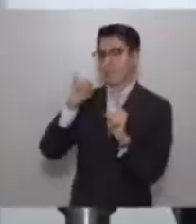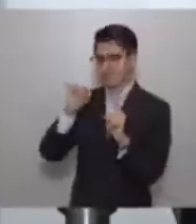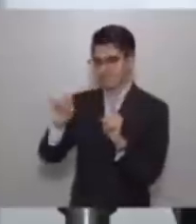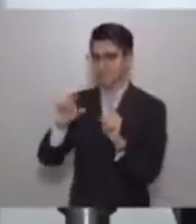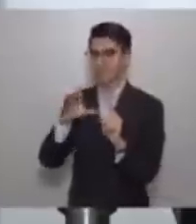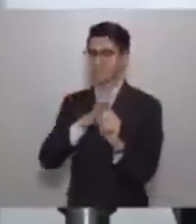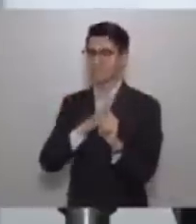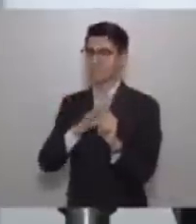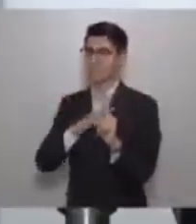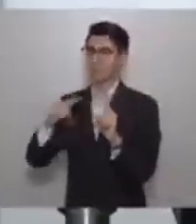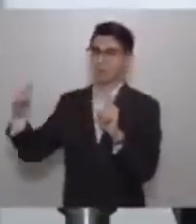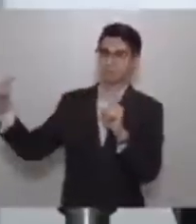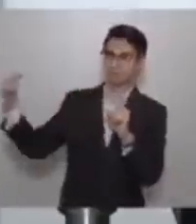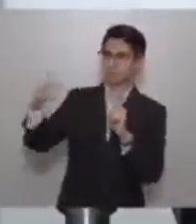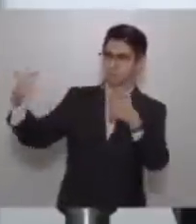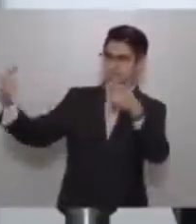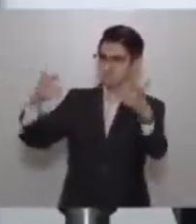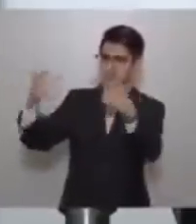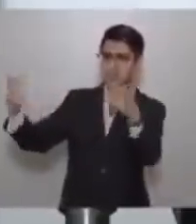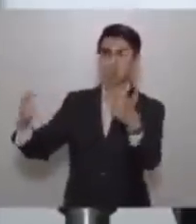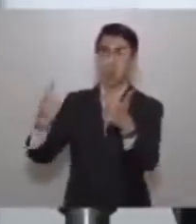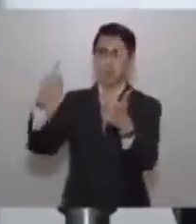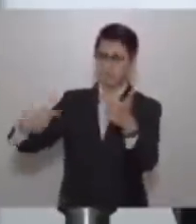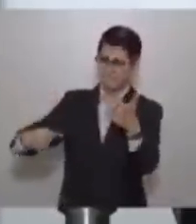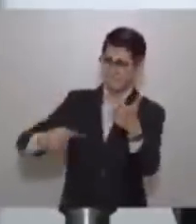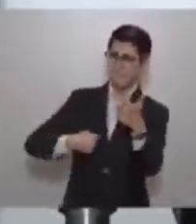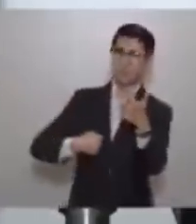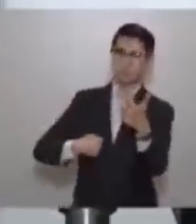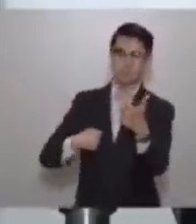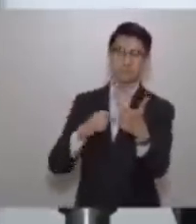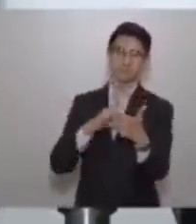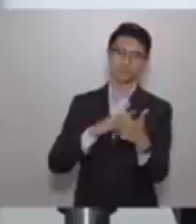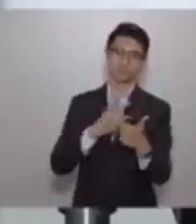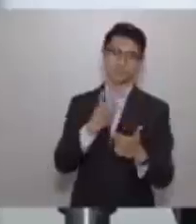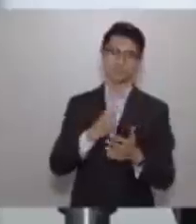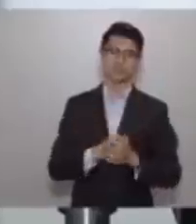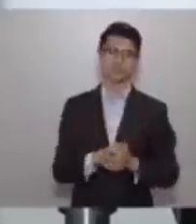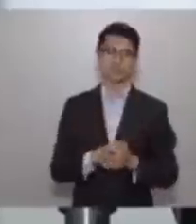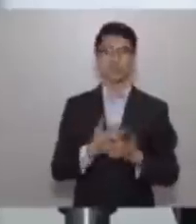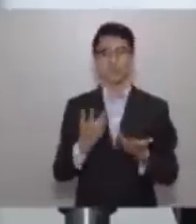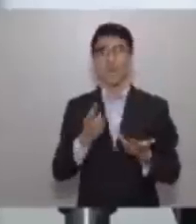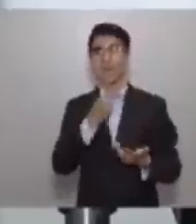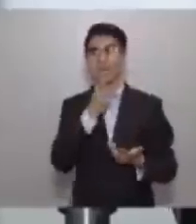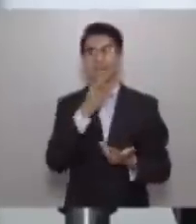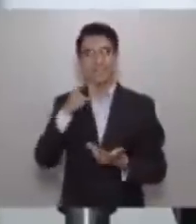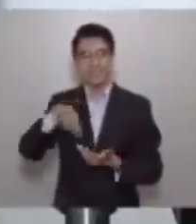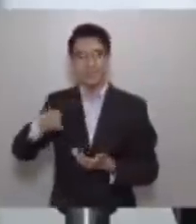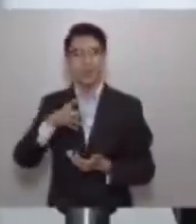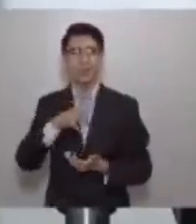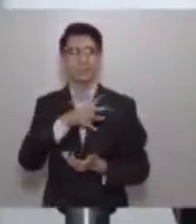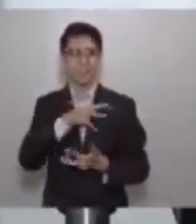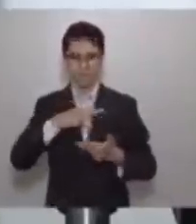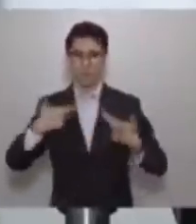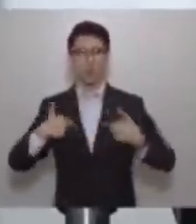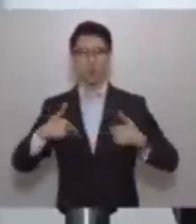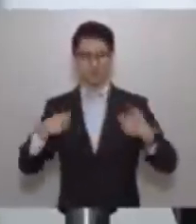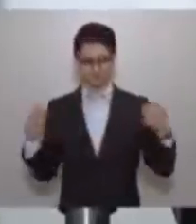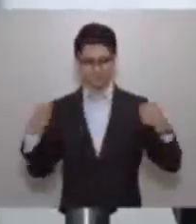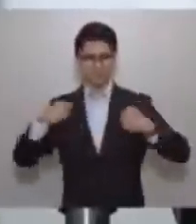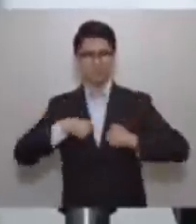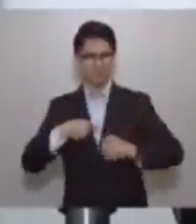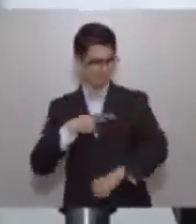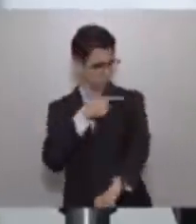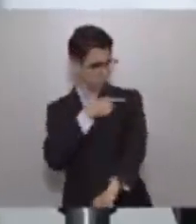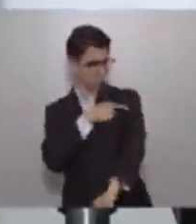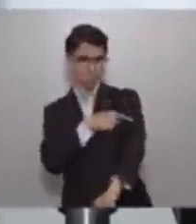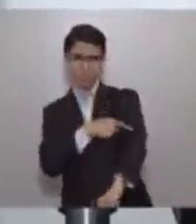Existió un club denominado Exóticos, que es el que pertenecían estas personas. Algunas de estas dieron, como